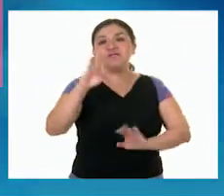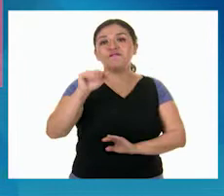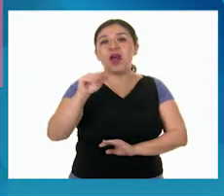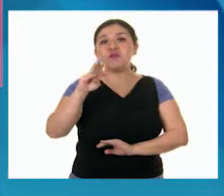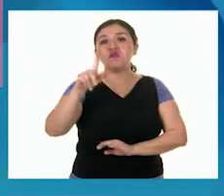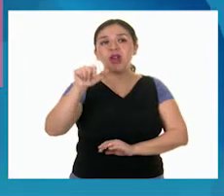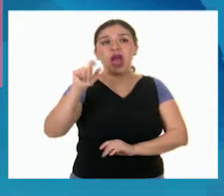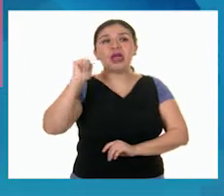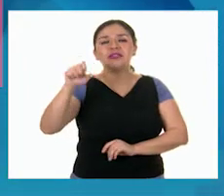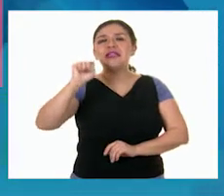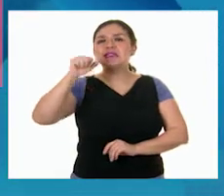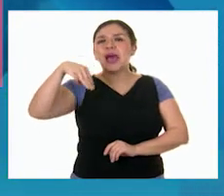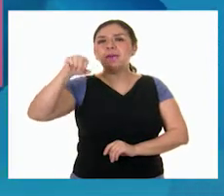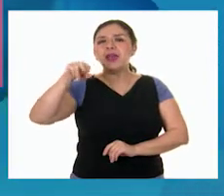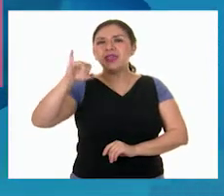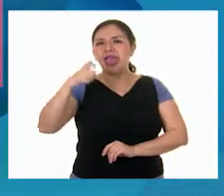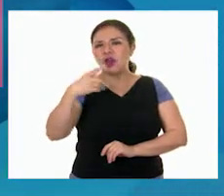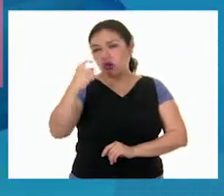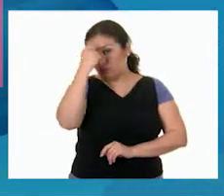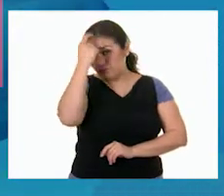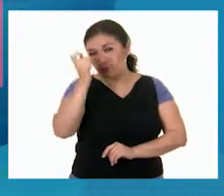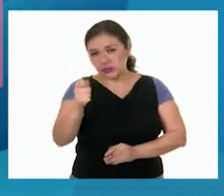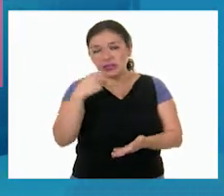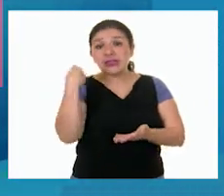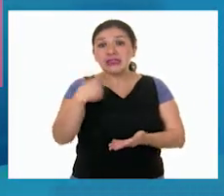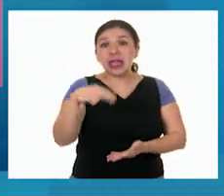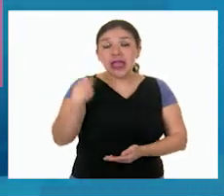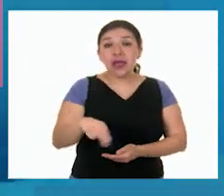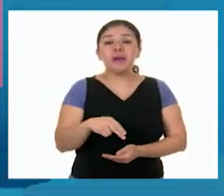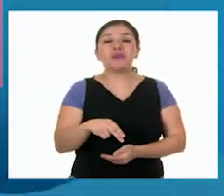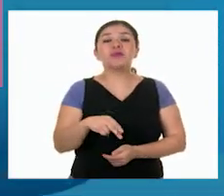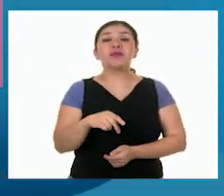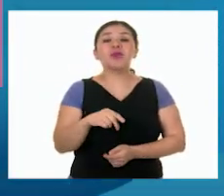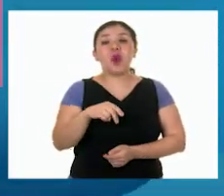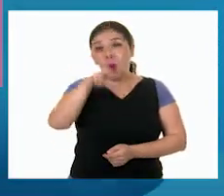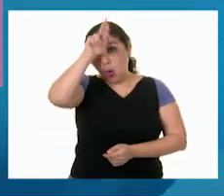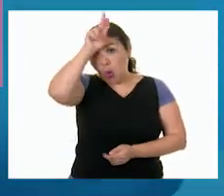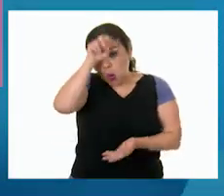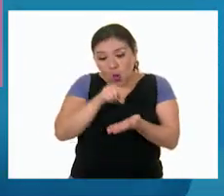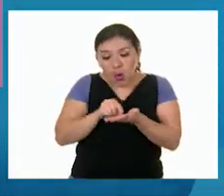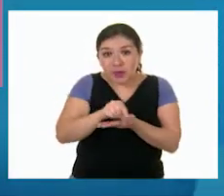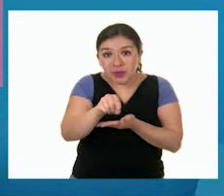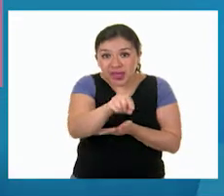de Samaniego llamada La cigarra y la hormiga.